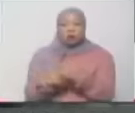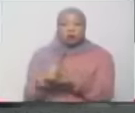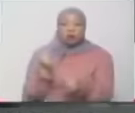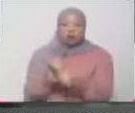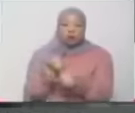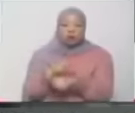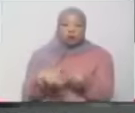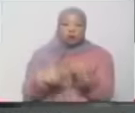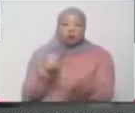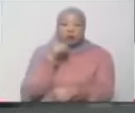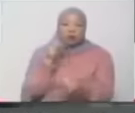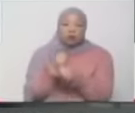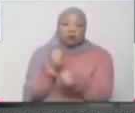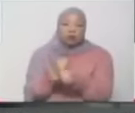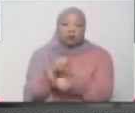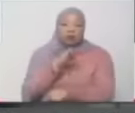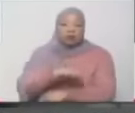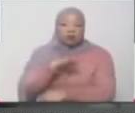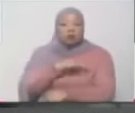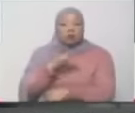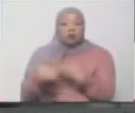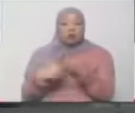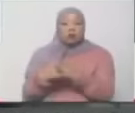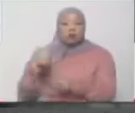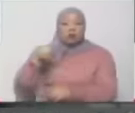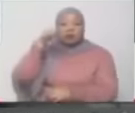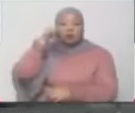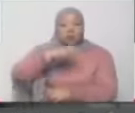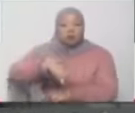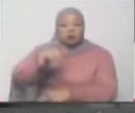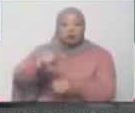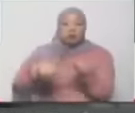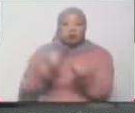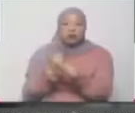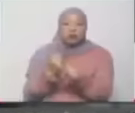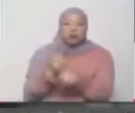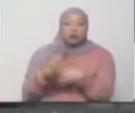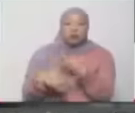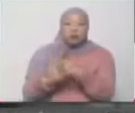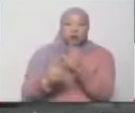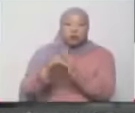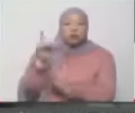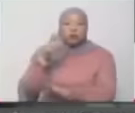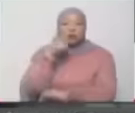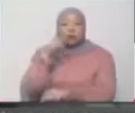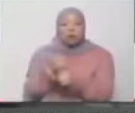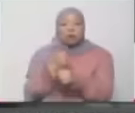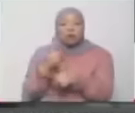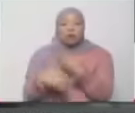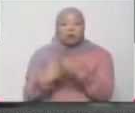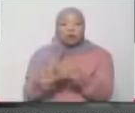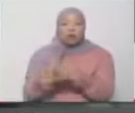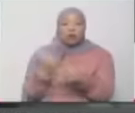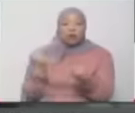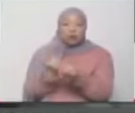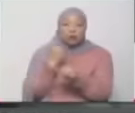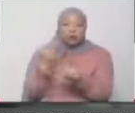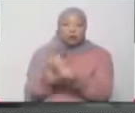en esas universidades deben ser aquellas que necesita el estado o la región para su desarrollo a largo plazo. Y luego tenemos